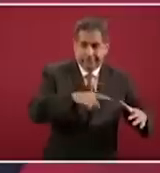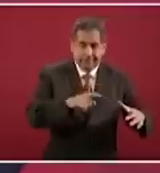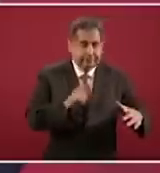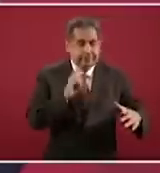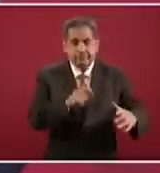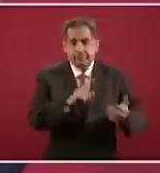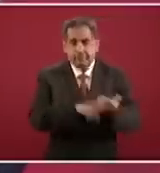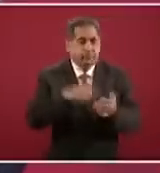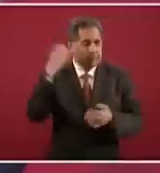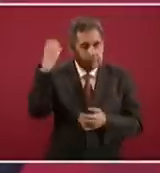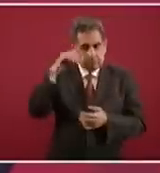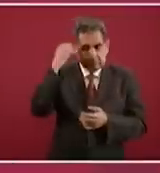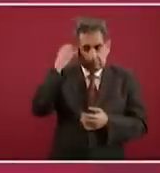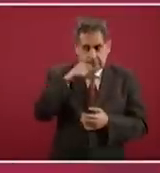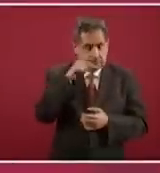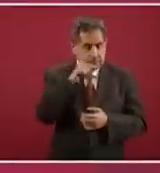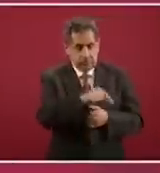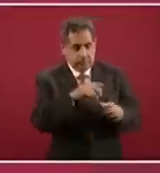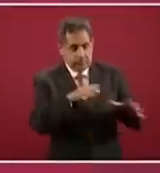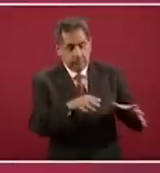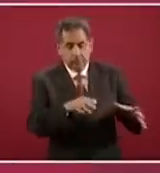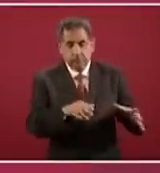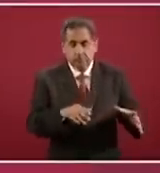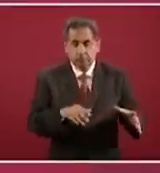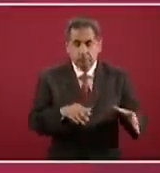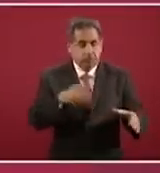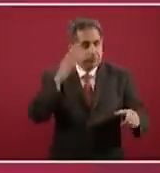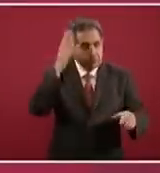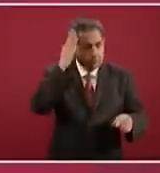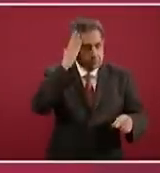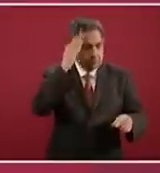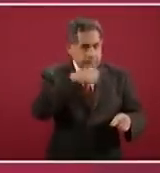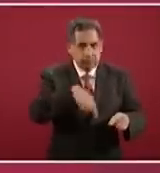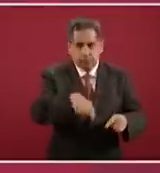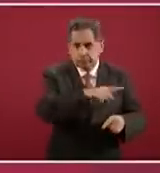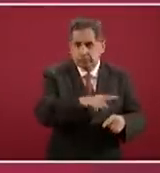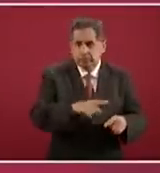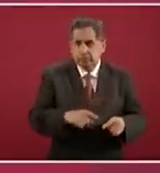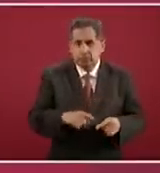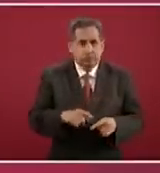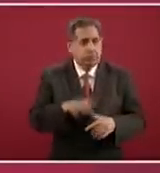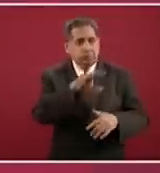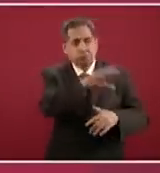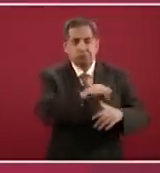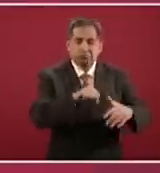de Oaxaca, a los dirigentes, los metieron a la cárcel